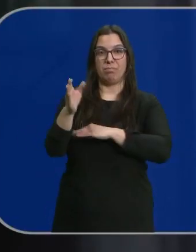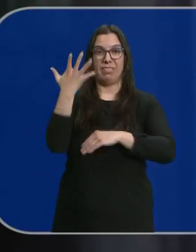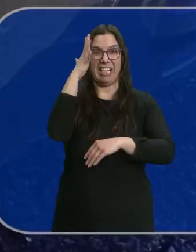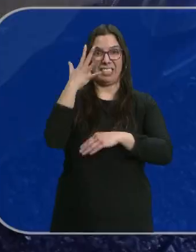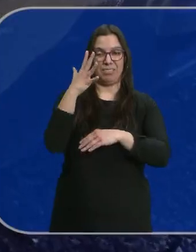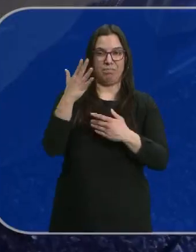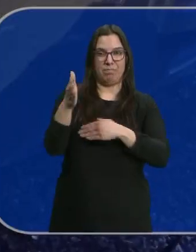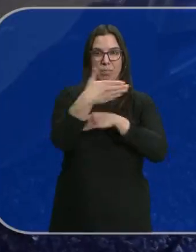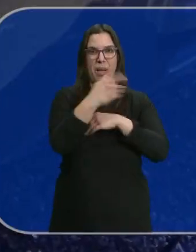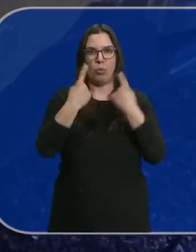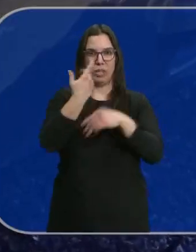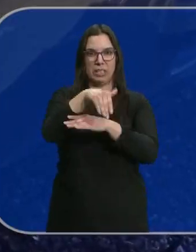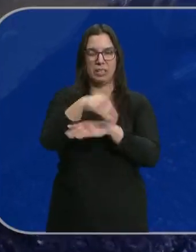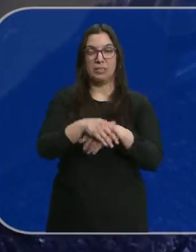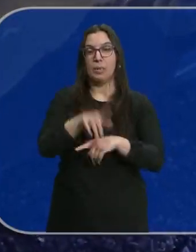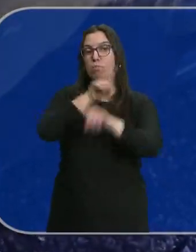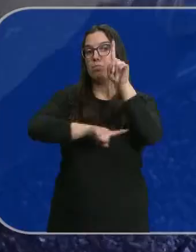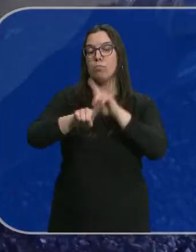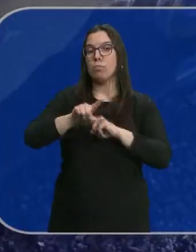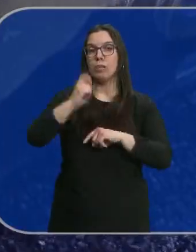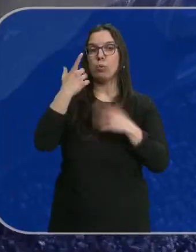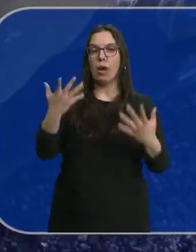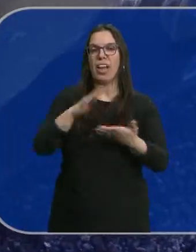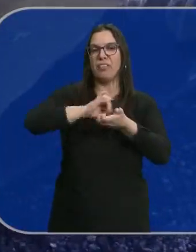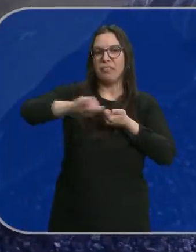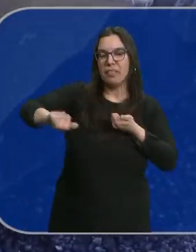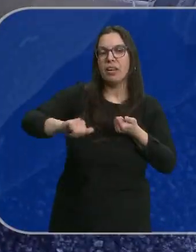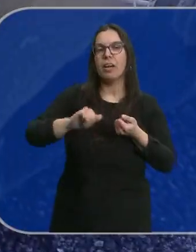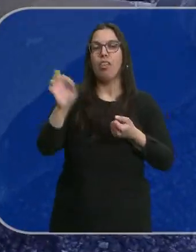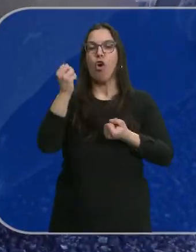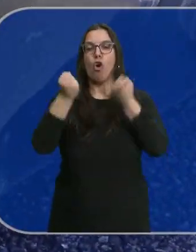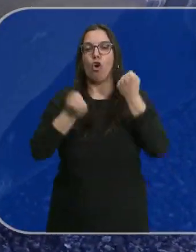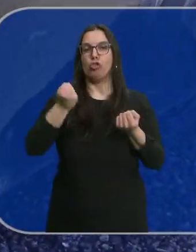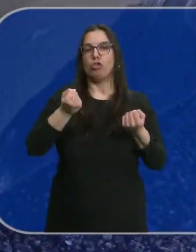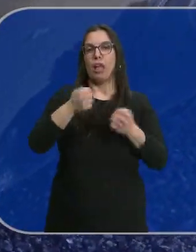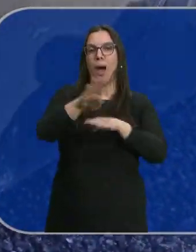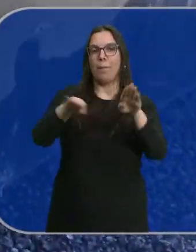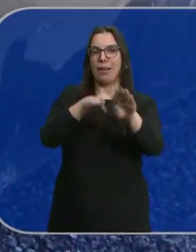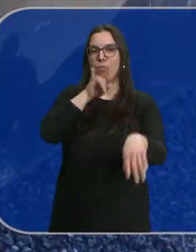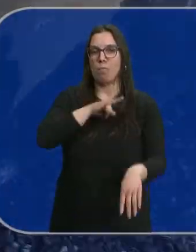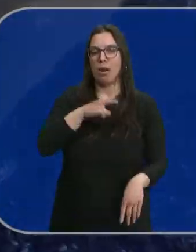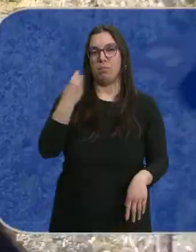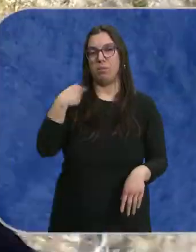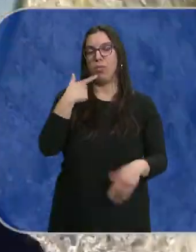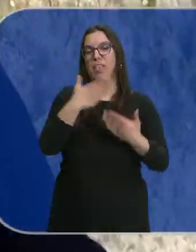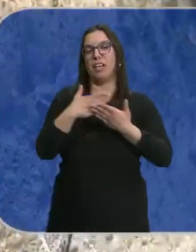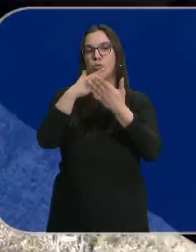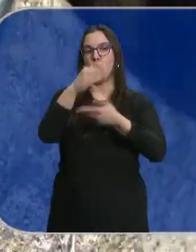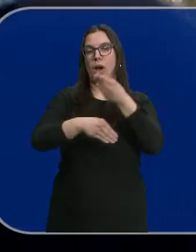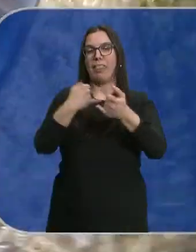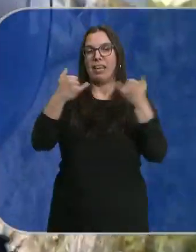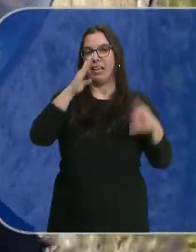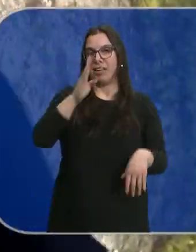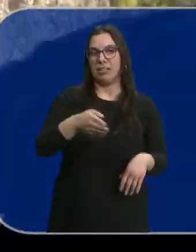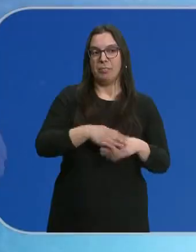en concreto. Los principales motivos son venganzas o coches mal aparcados, según un estudio de Línea Directa. Venganzas